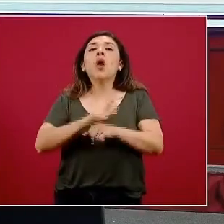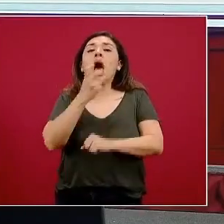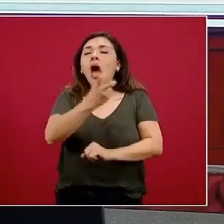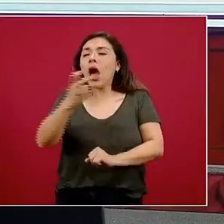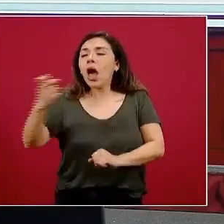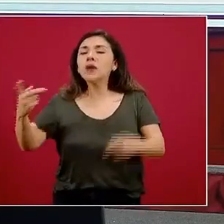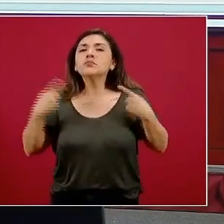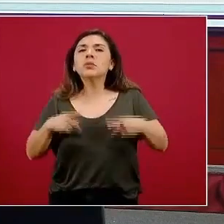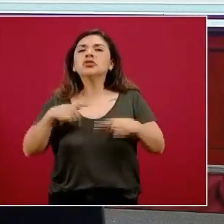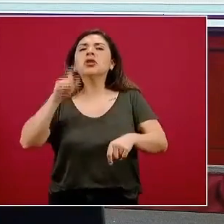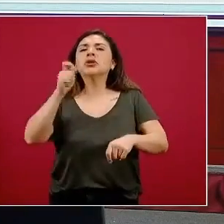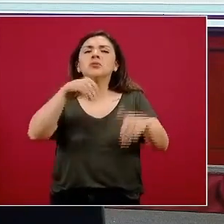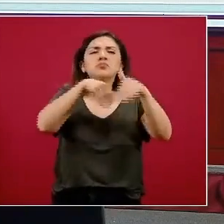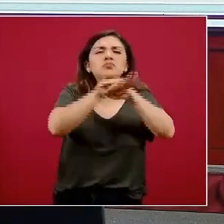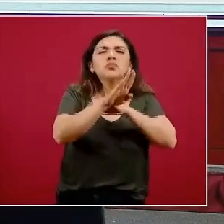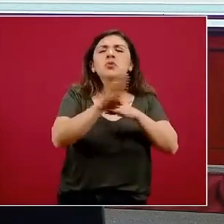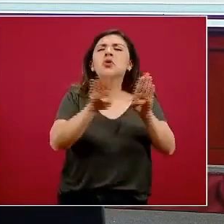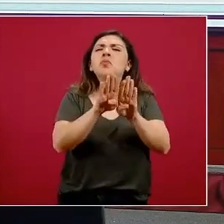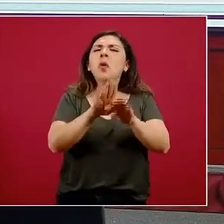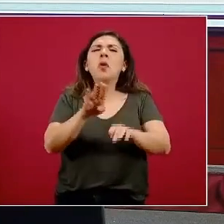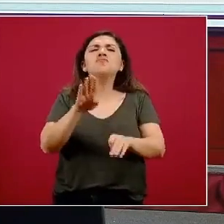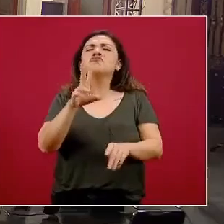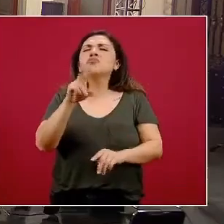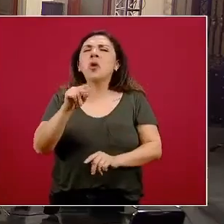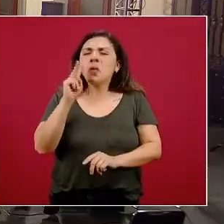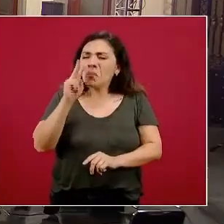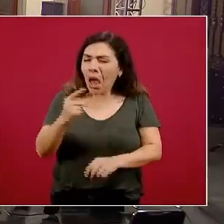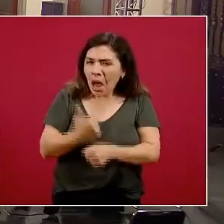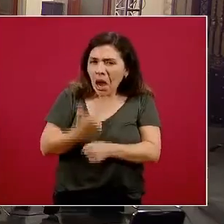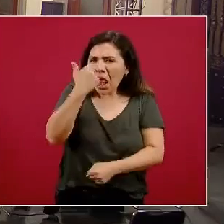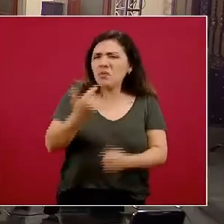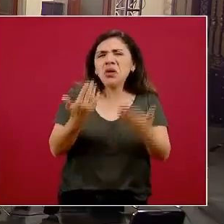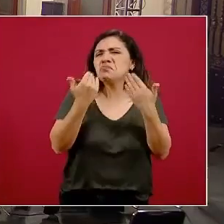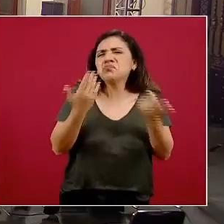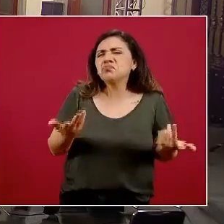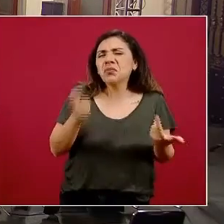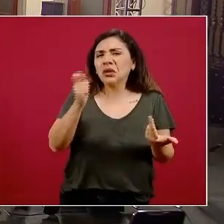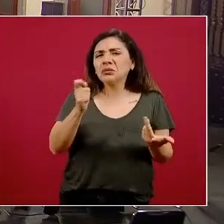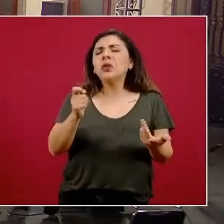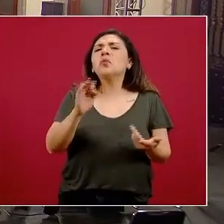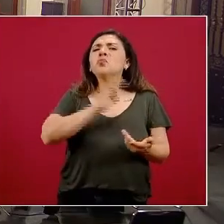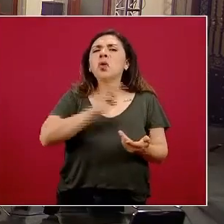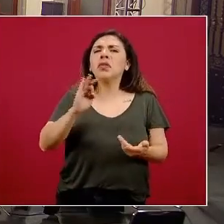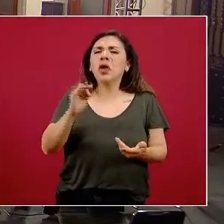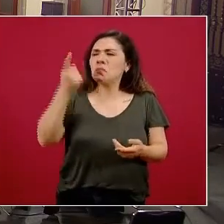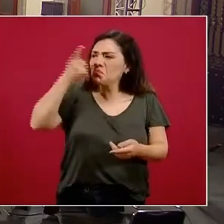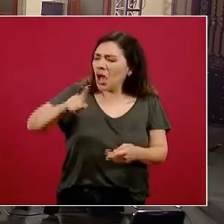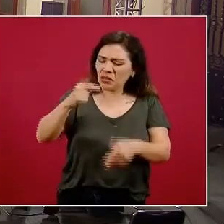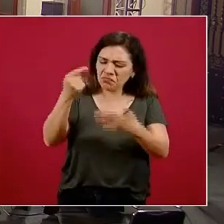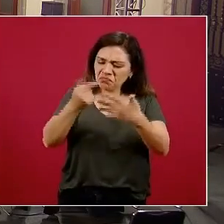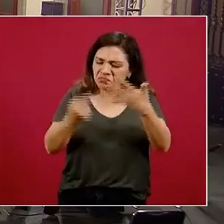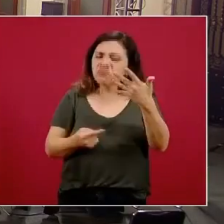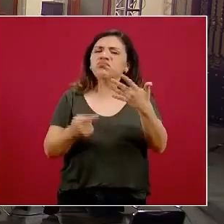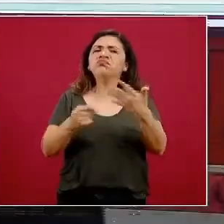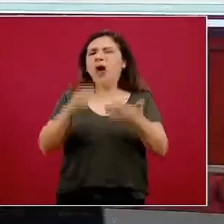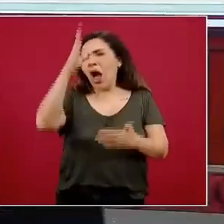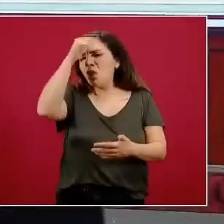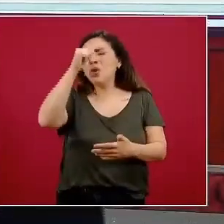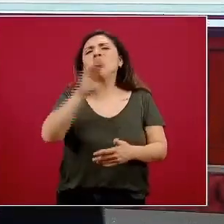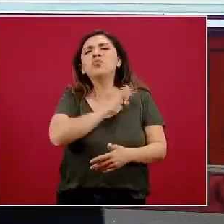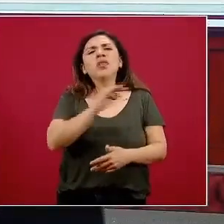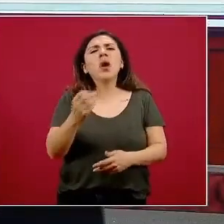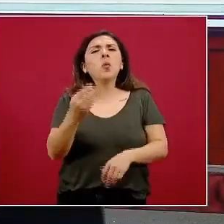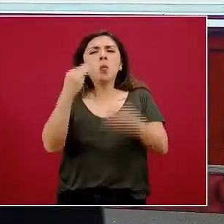personas ambulatorias, casos leves, en las cuales el lineamiento permite que no se le tome la muestra,